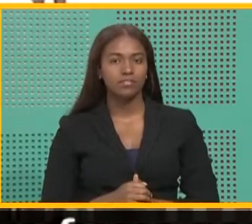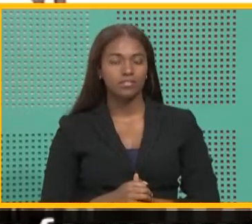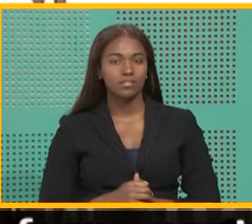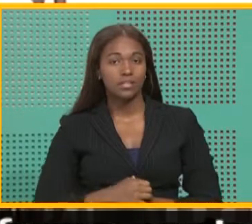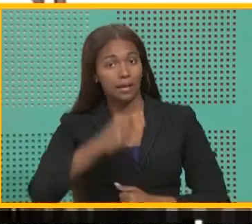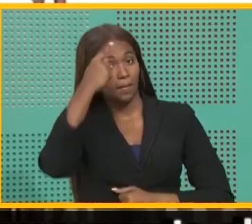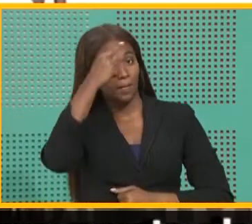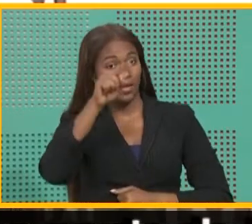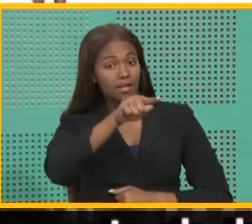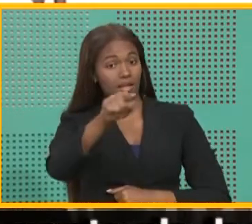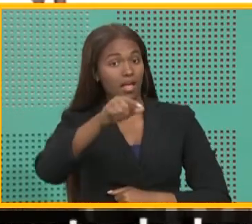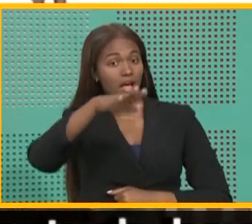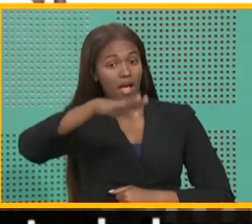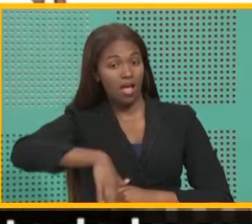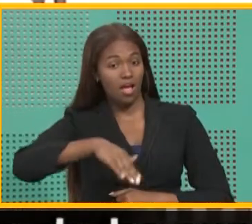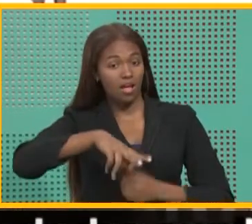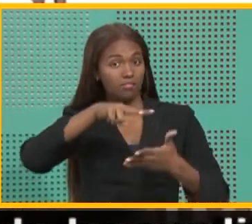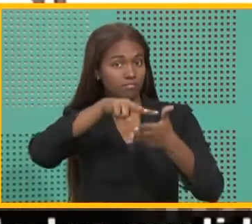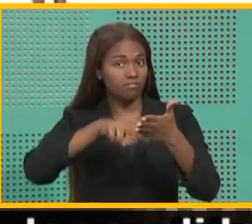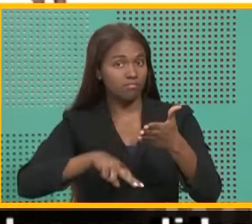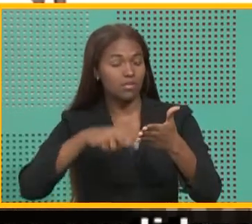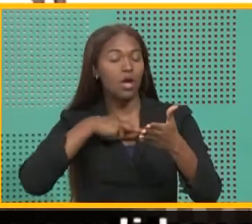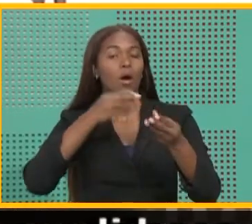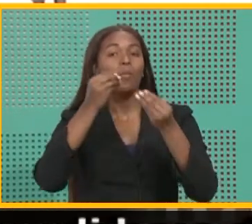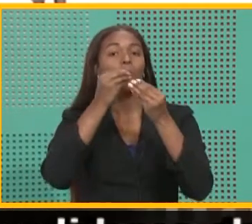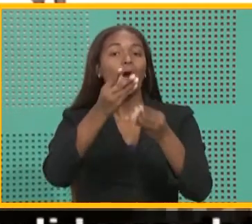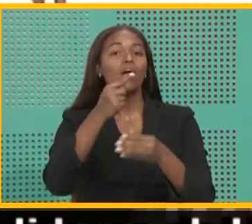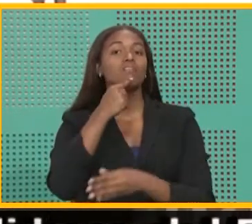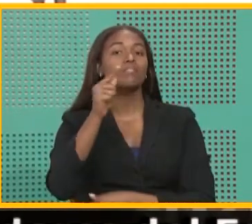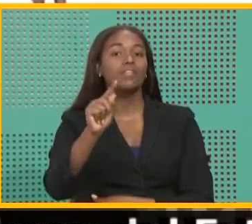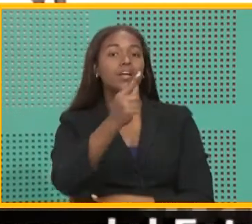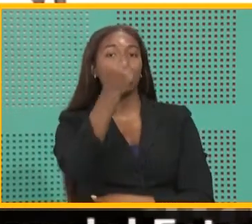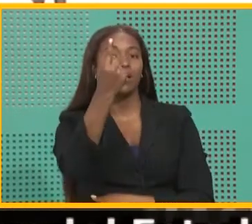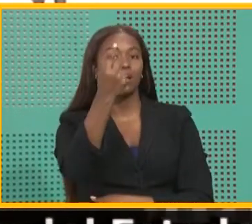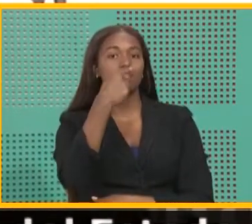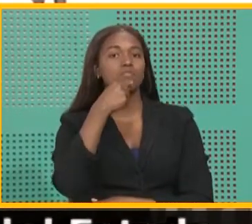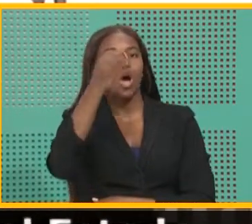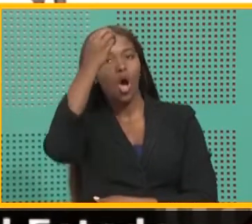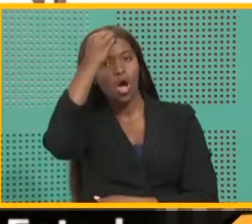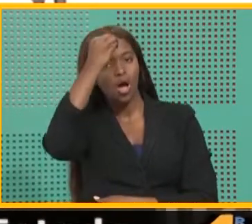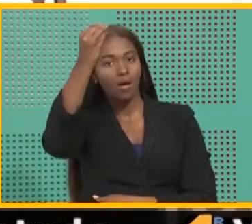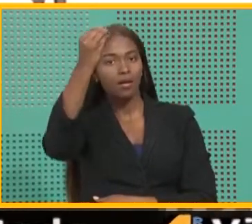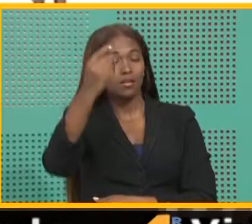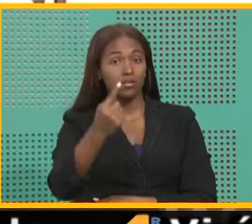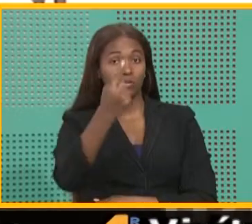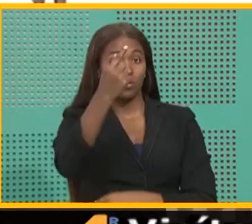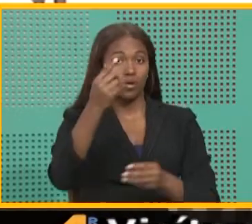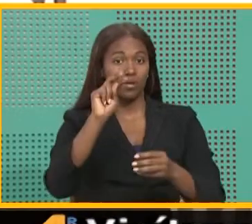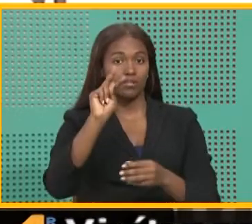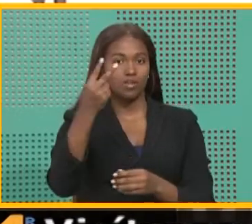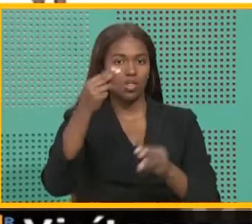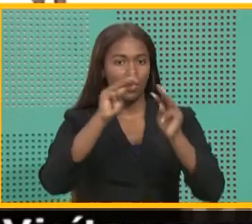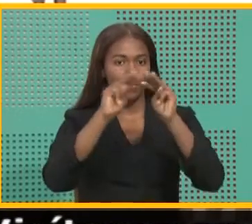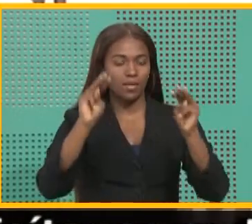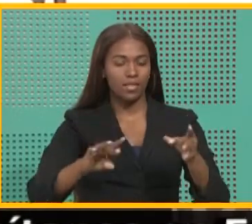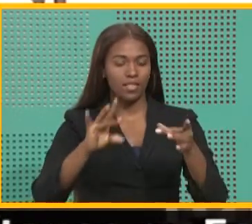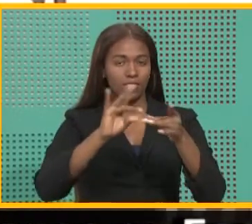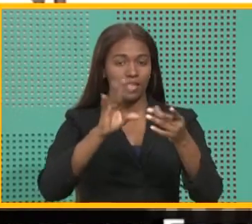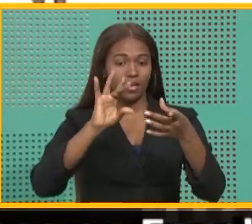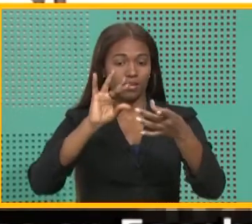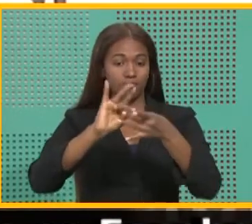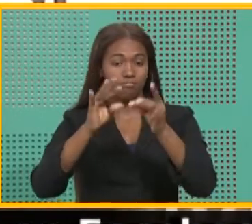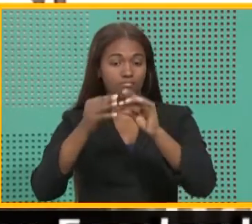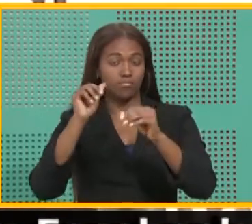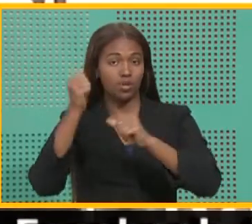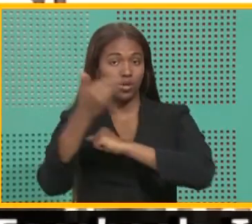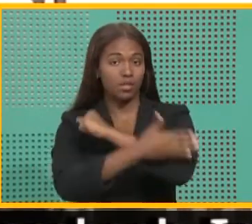Para los que no lo han leído, destaco únicamente la opinión de un viceministro de Relaciones Exteriores